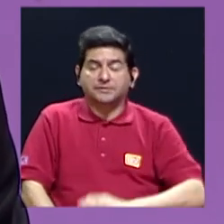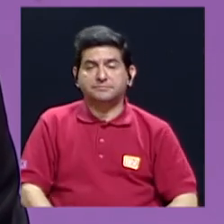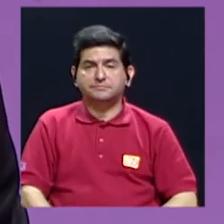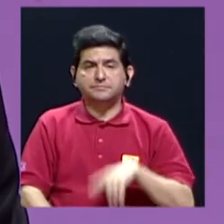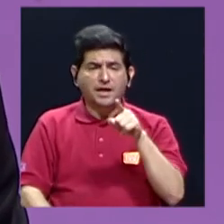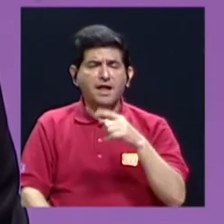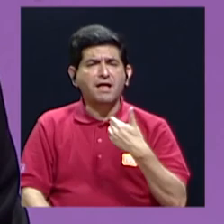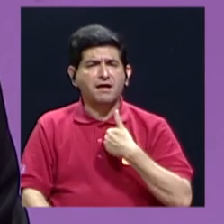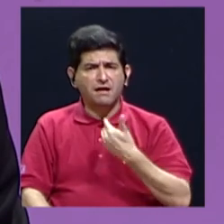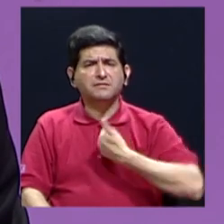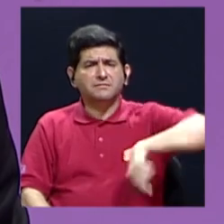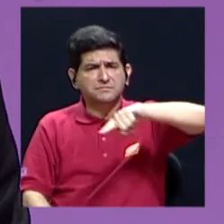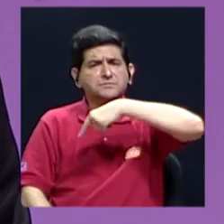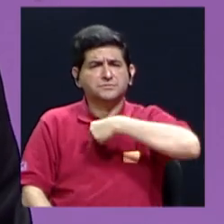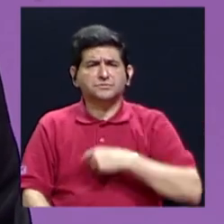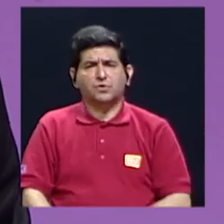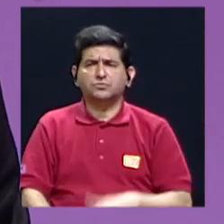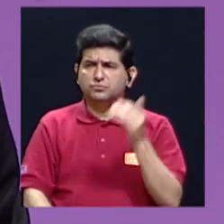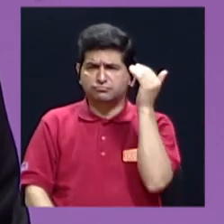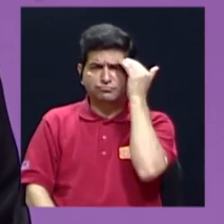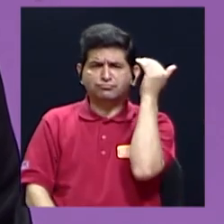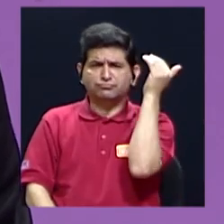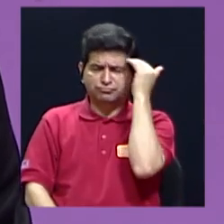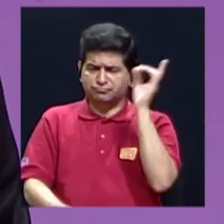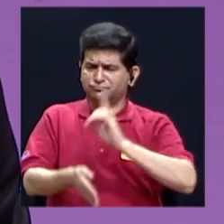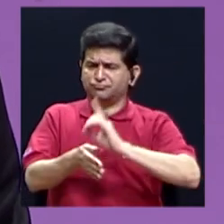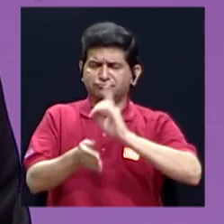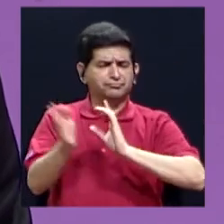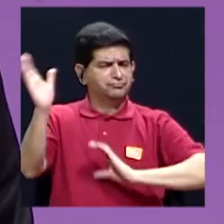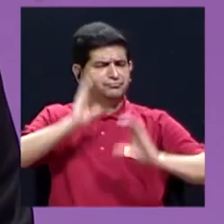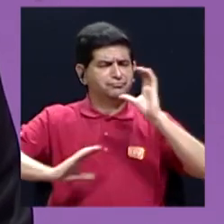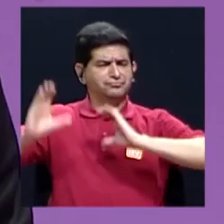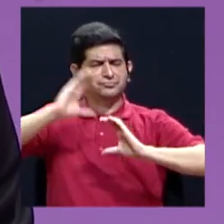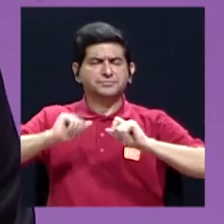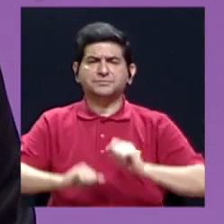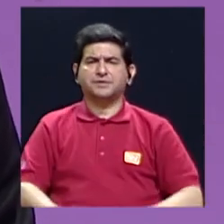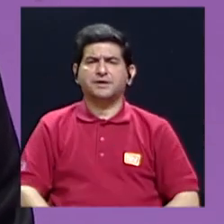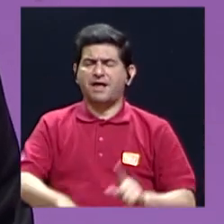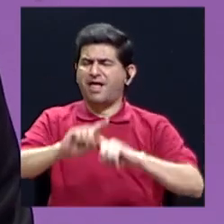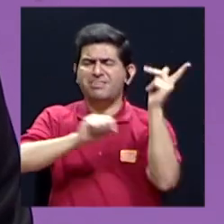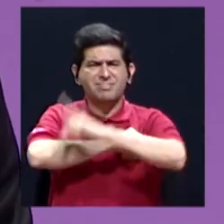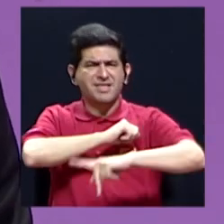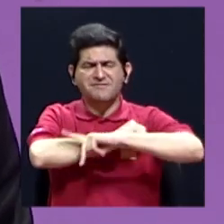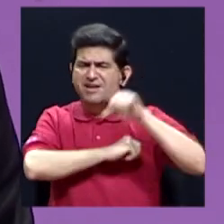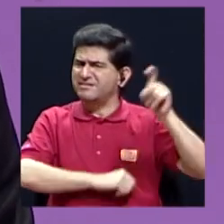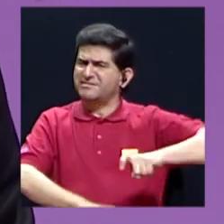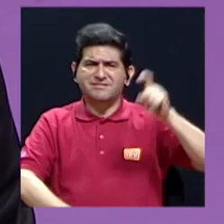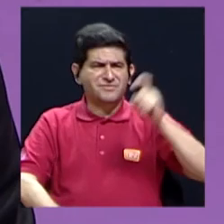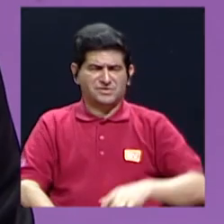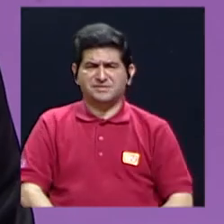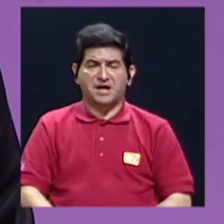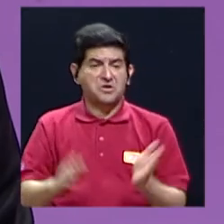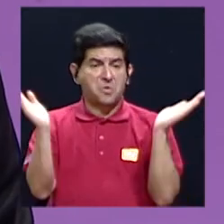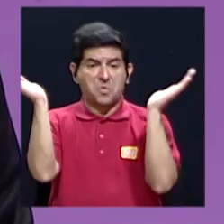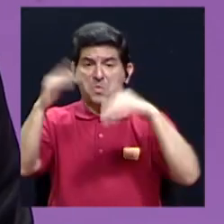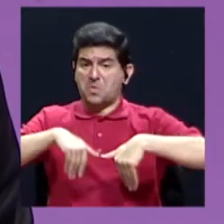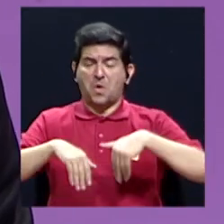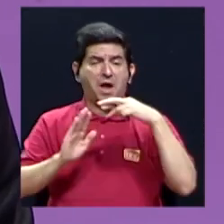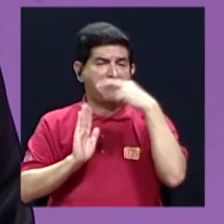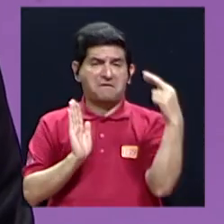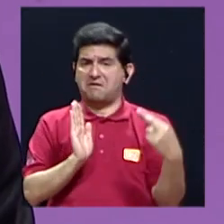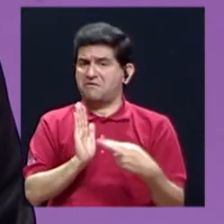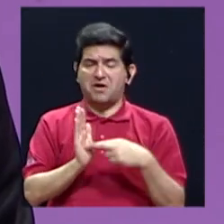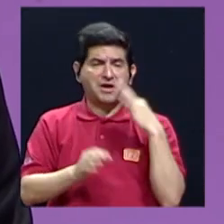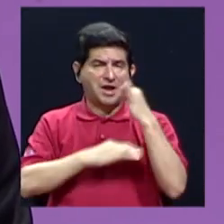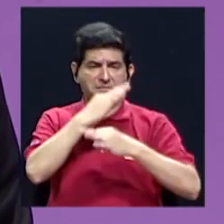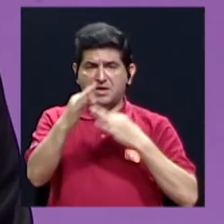aquí hay de por medio, digamos, conocimientos médicos, científicos. En muchos países no se necesita y no existen